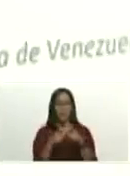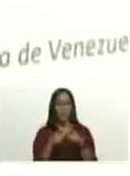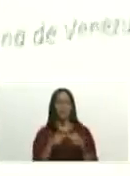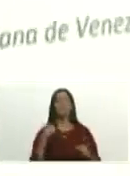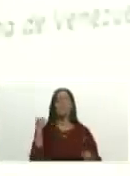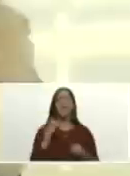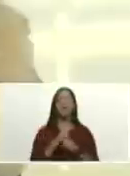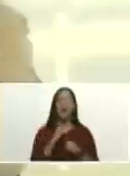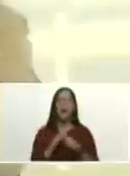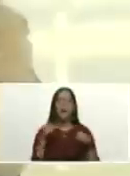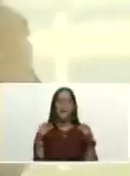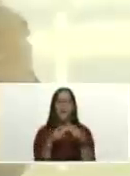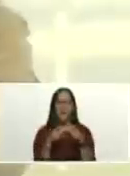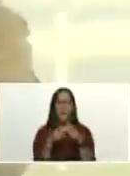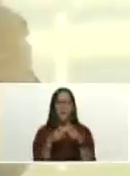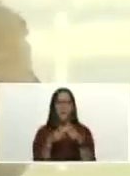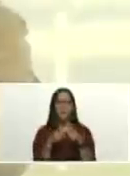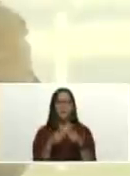¡Trabajo en equipo!